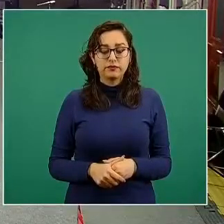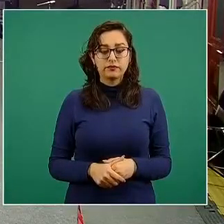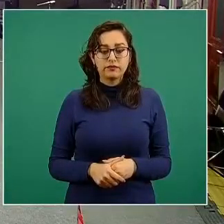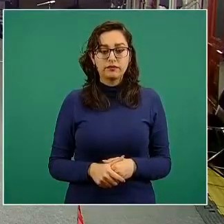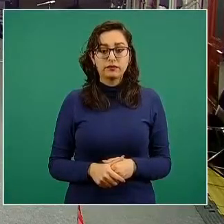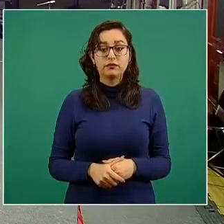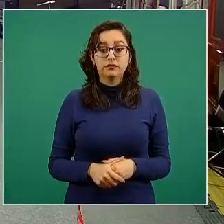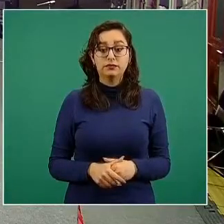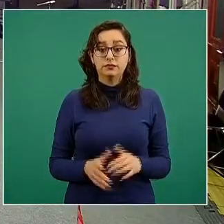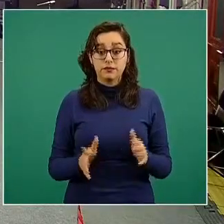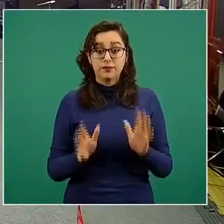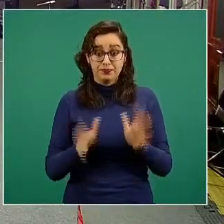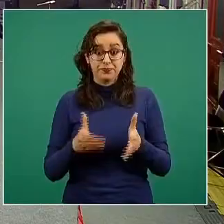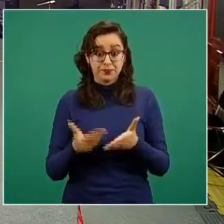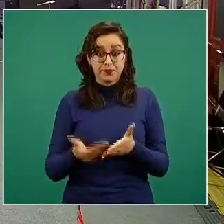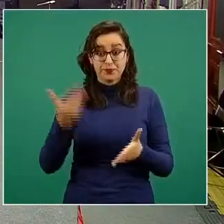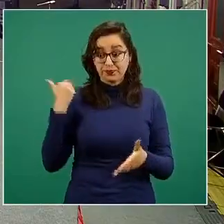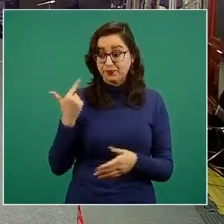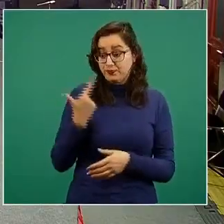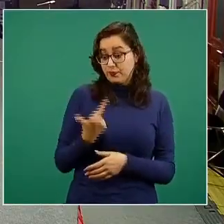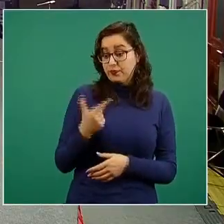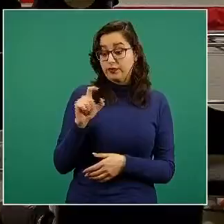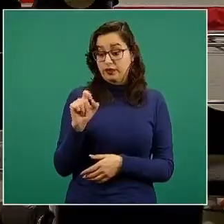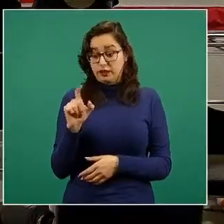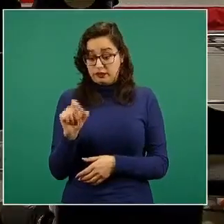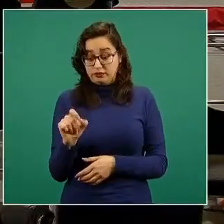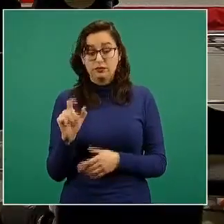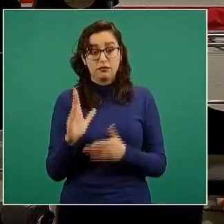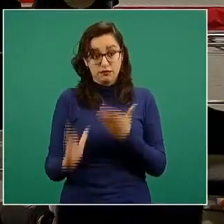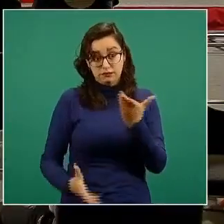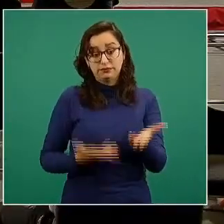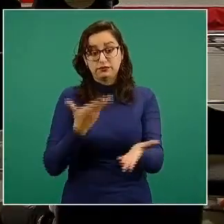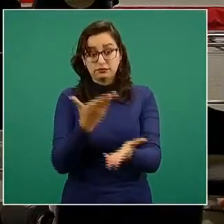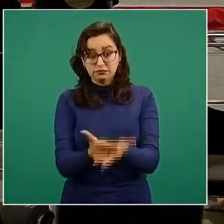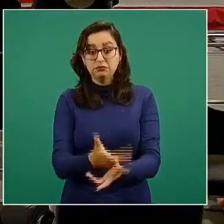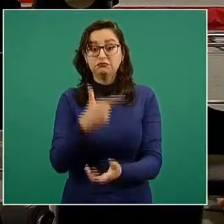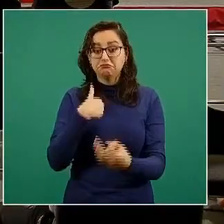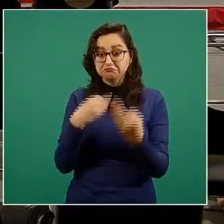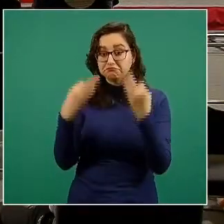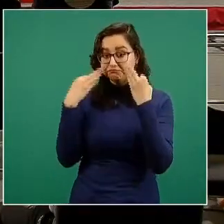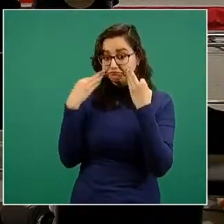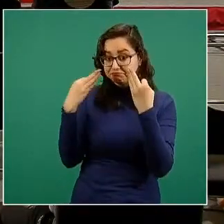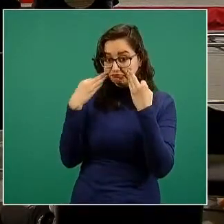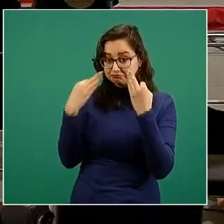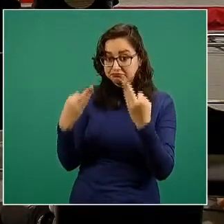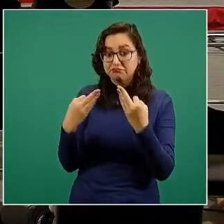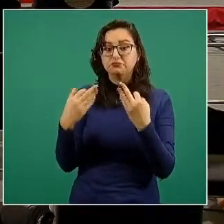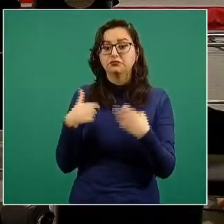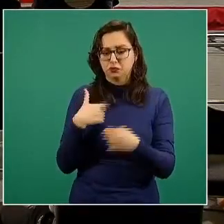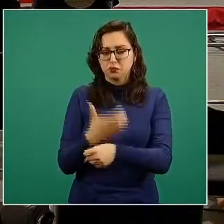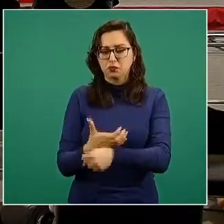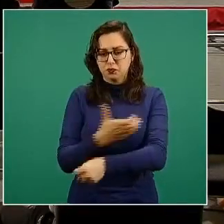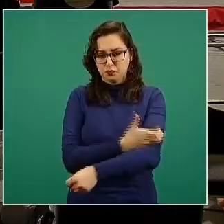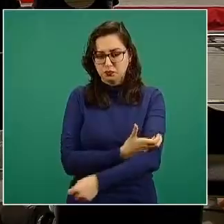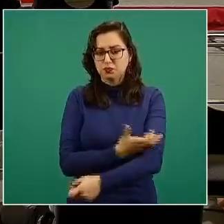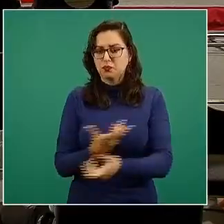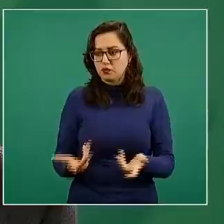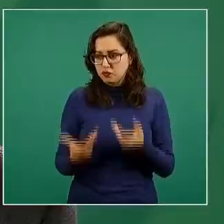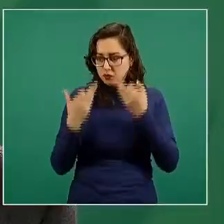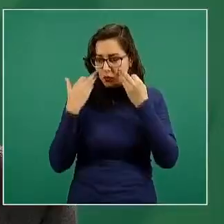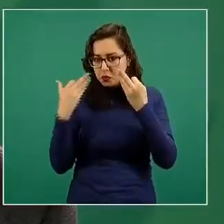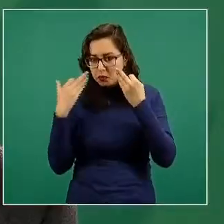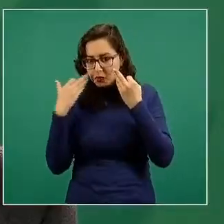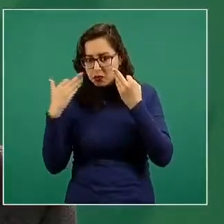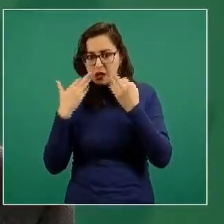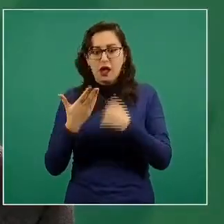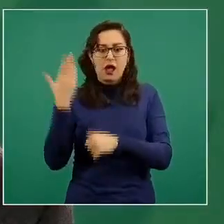Ya lo tocó en el G20, yo lo pude ver porque tuve el privilegio de que le acompañé junto con otros funcionarios en la